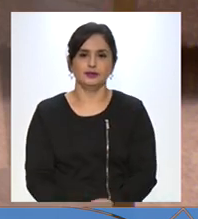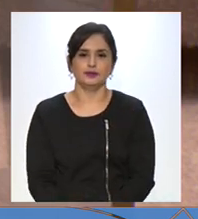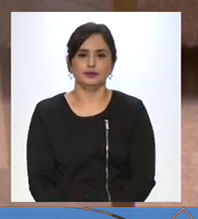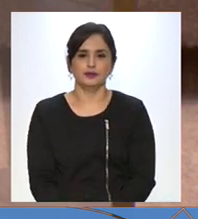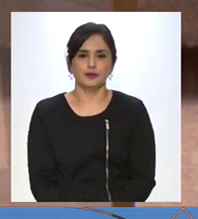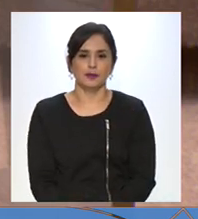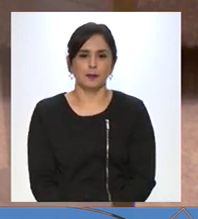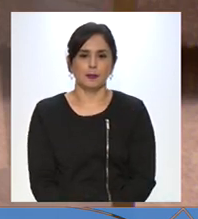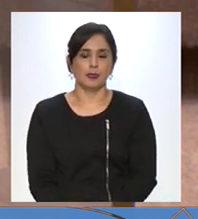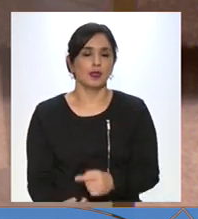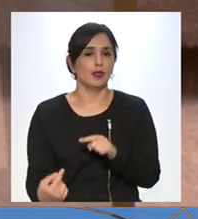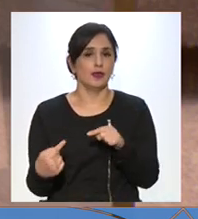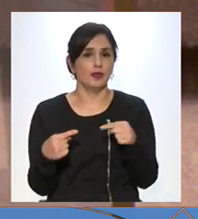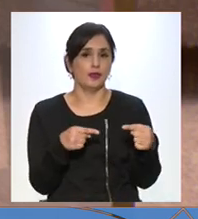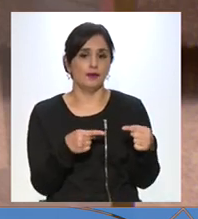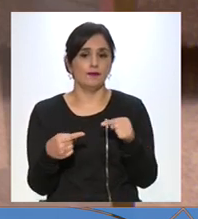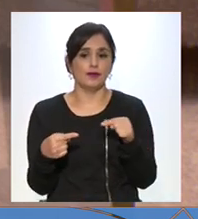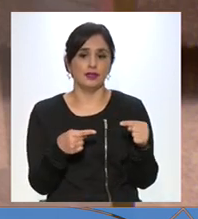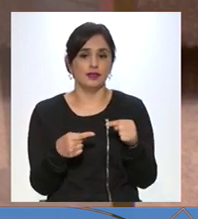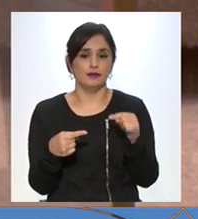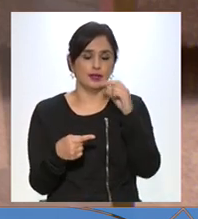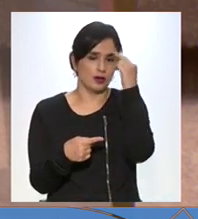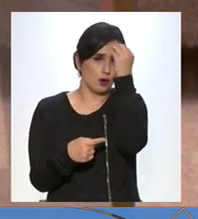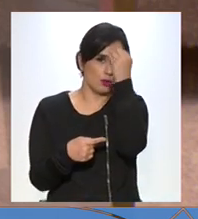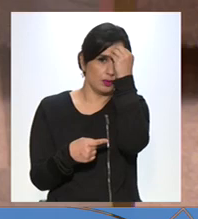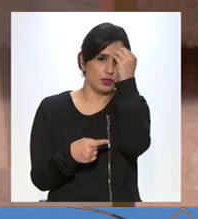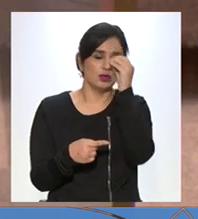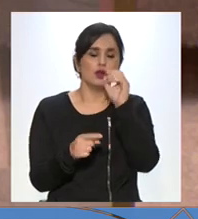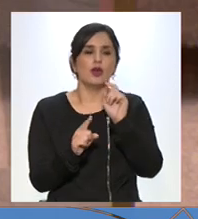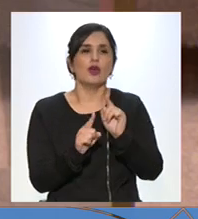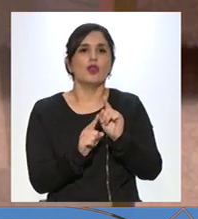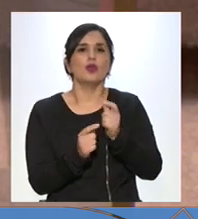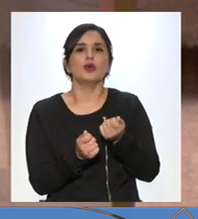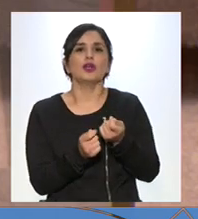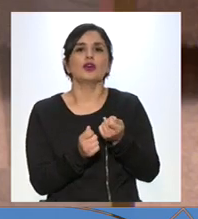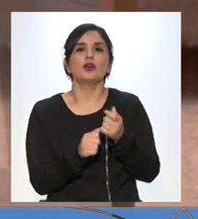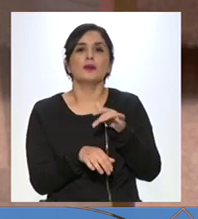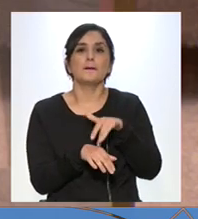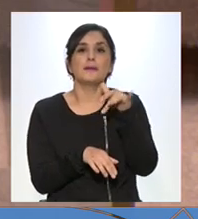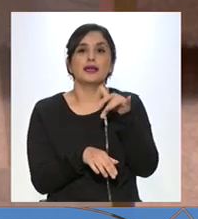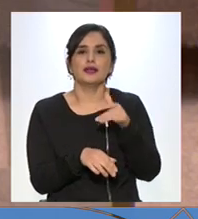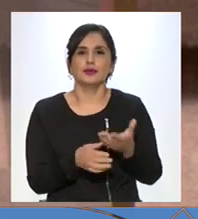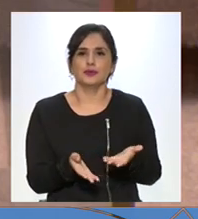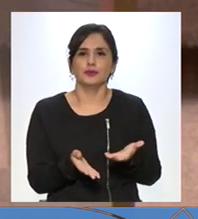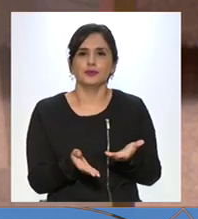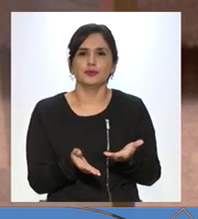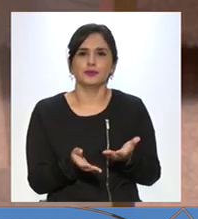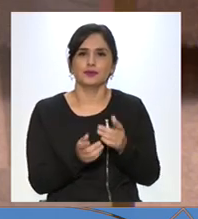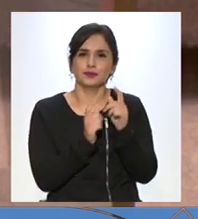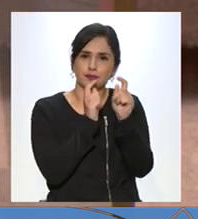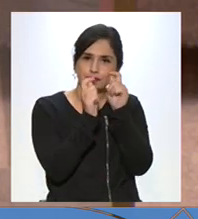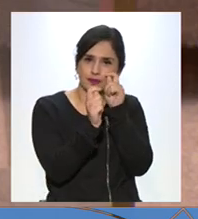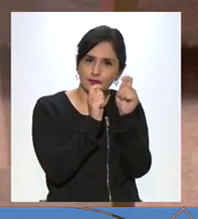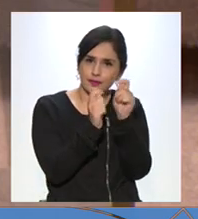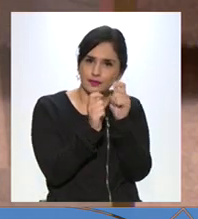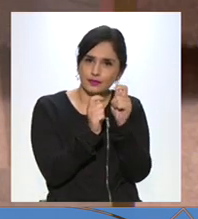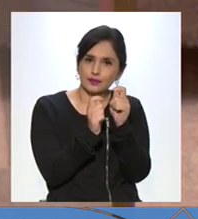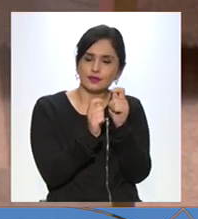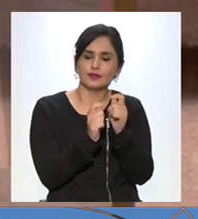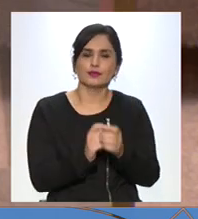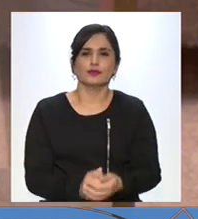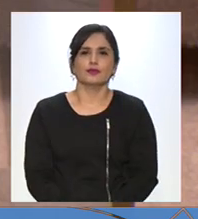debatible el juicio que se plantea de una economía en peligro de recalentamiento. Las causas detrás de la demanda no